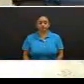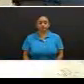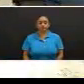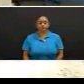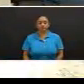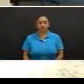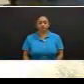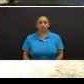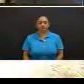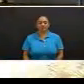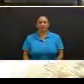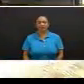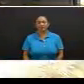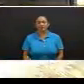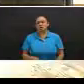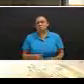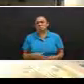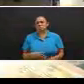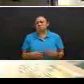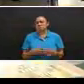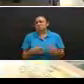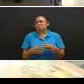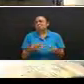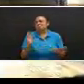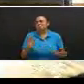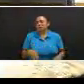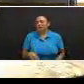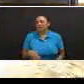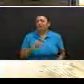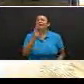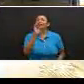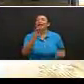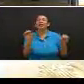No importa que no hayan amenas, que nadie tenga hijos.